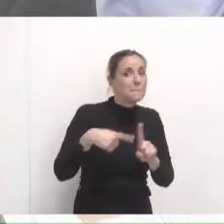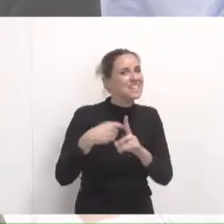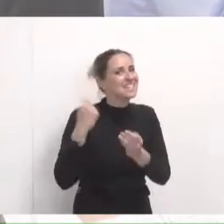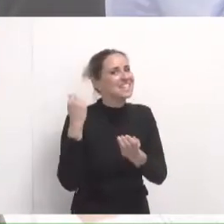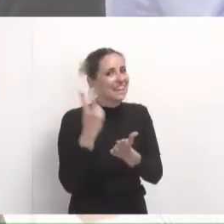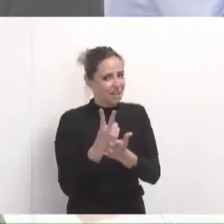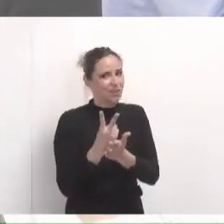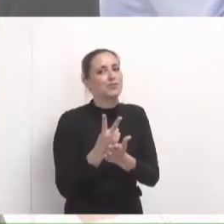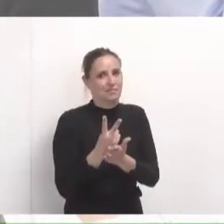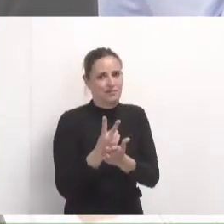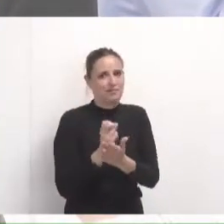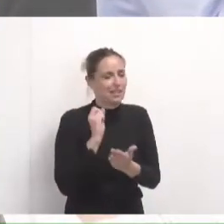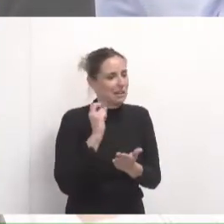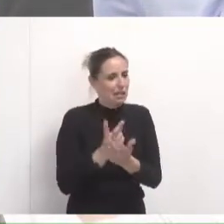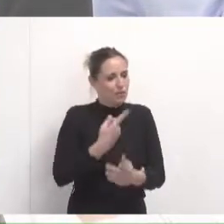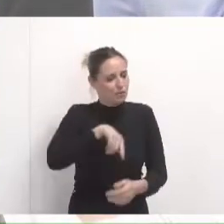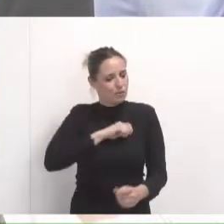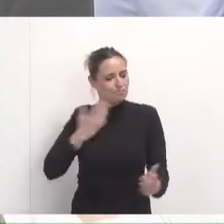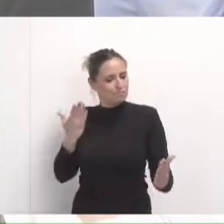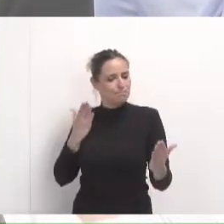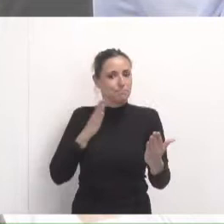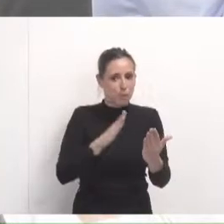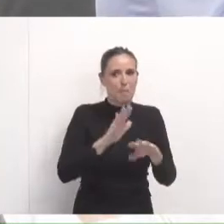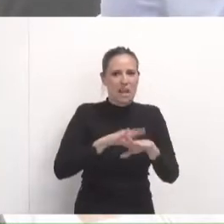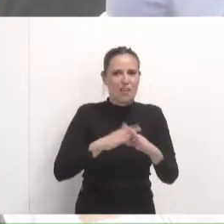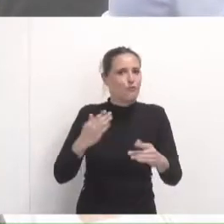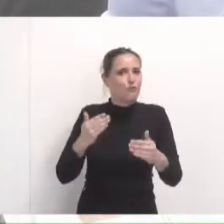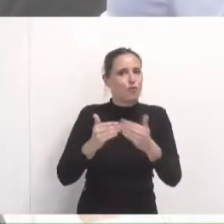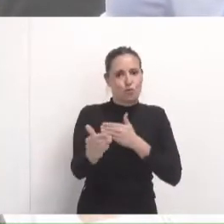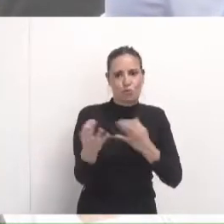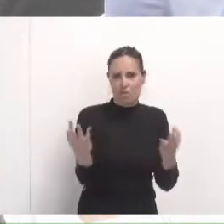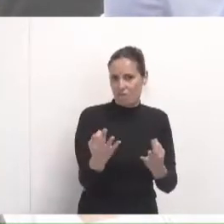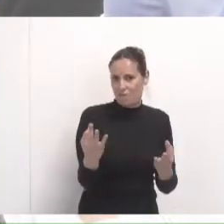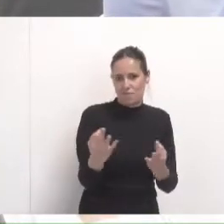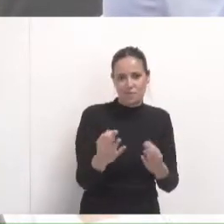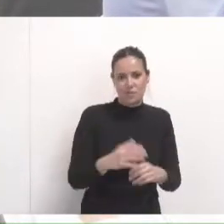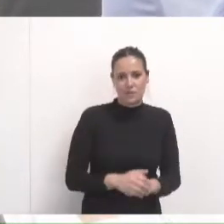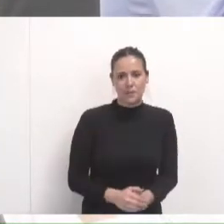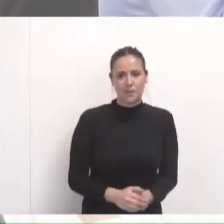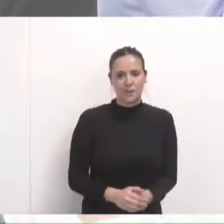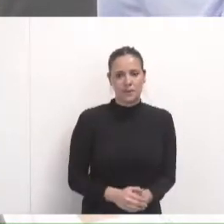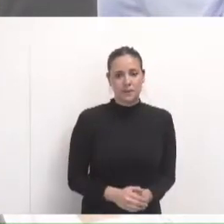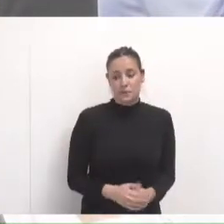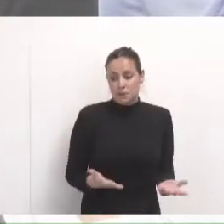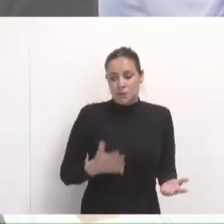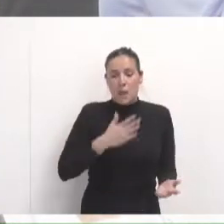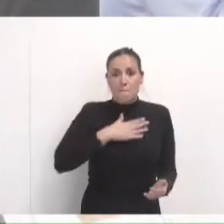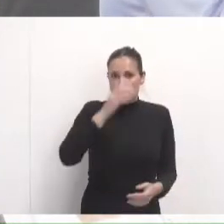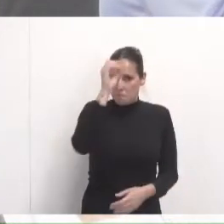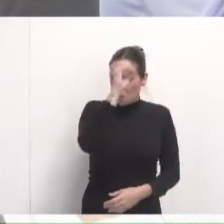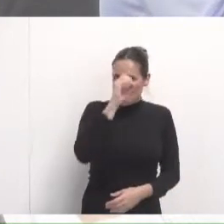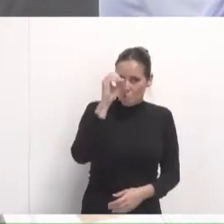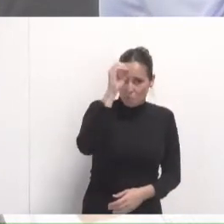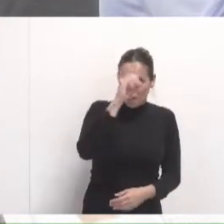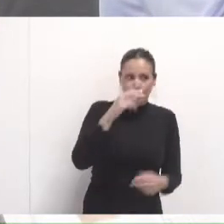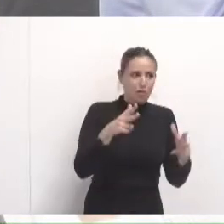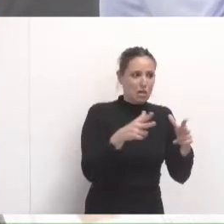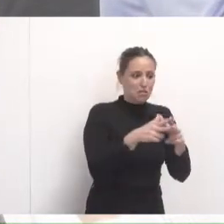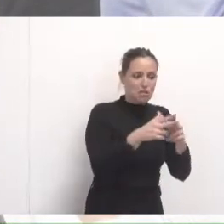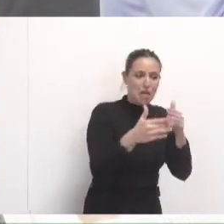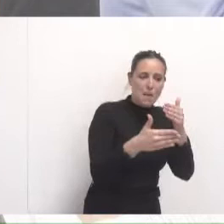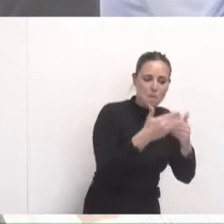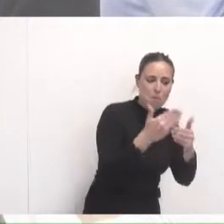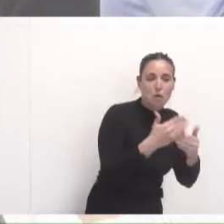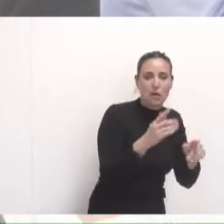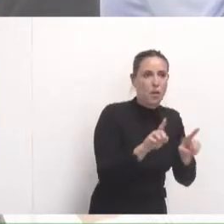que es un reto que tenemos que afrontar de cara al futuro. Las sociedades, en mi opinión, las sociedades más modernas, las sociedades